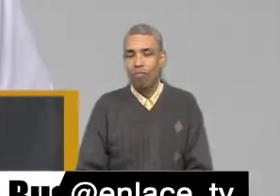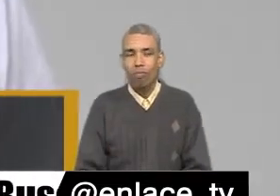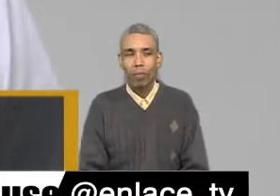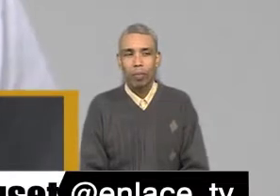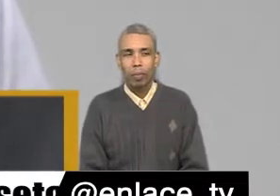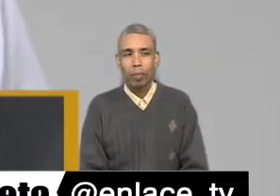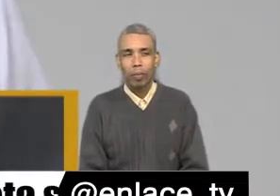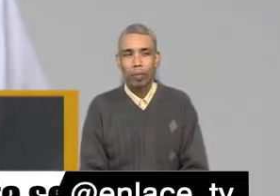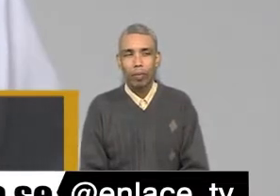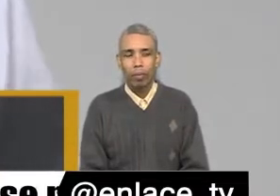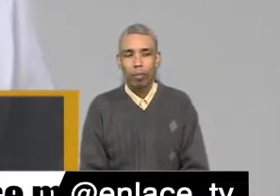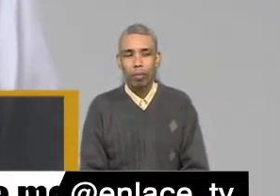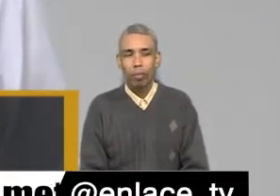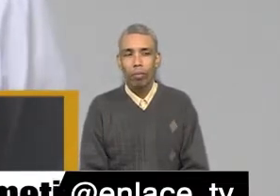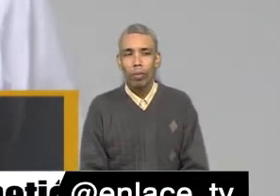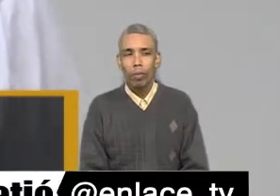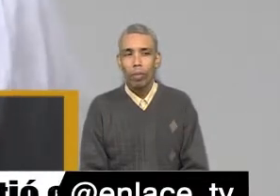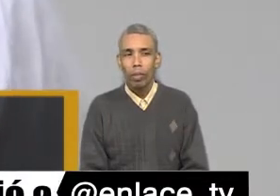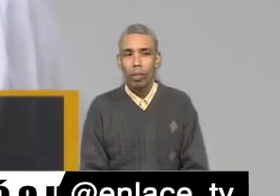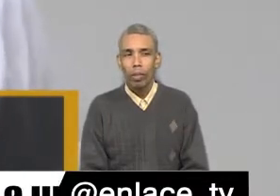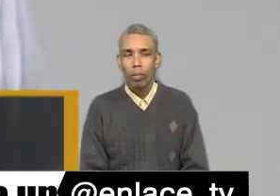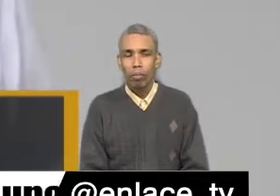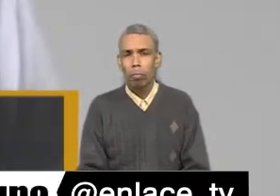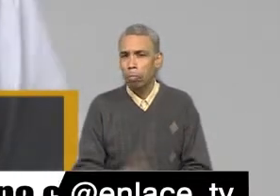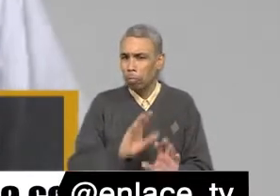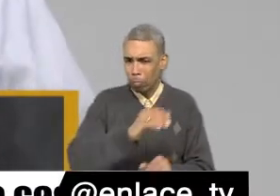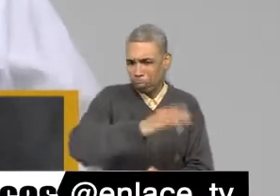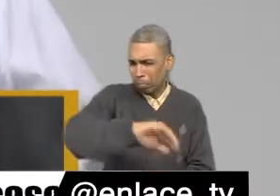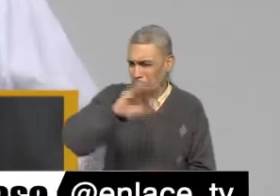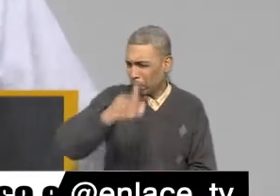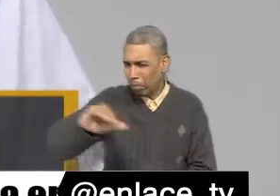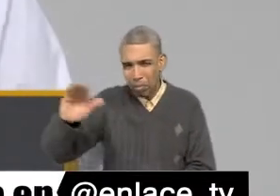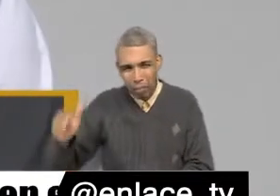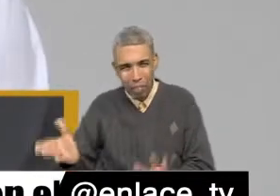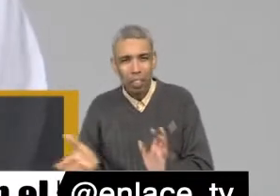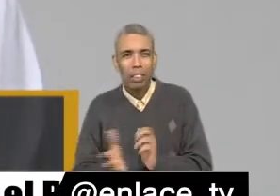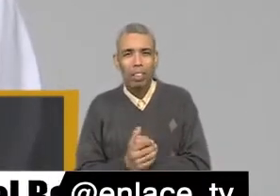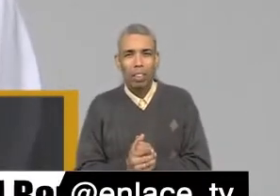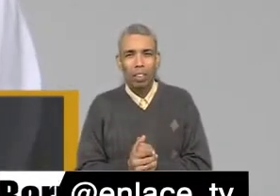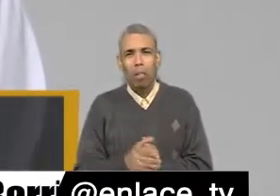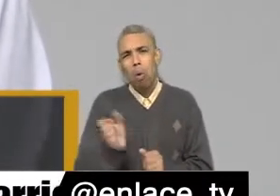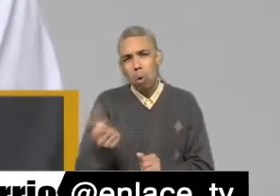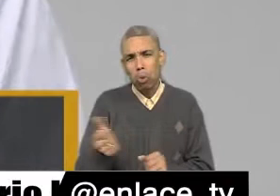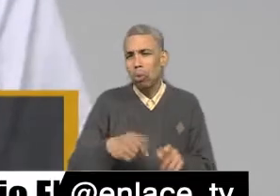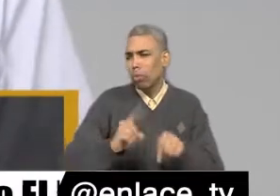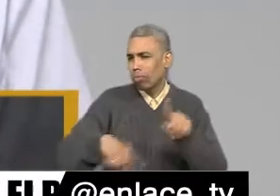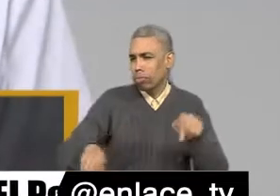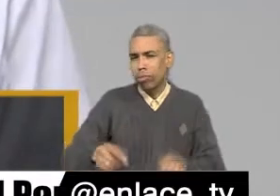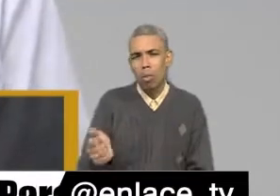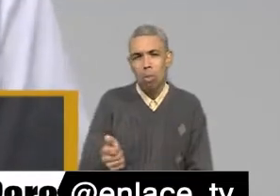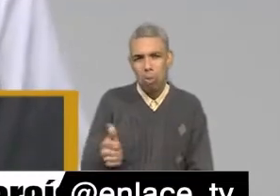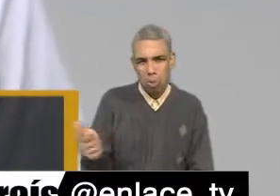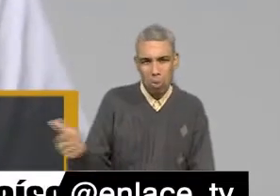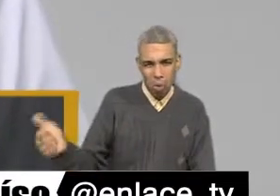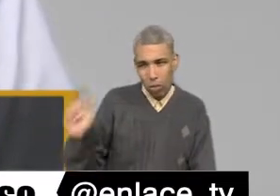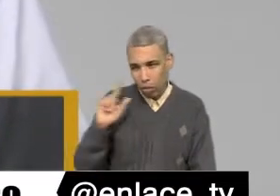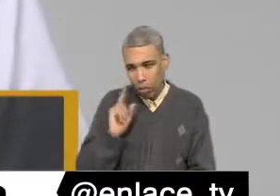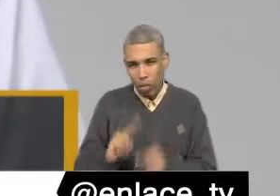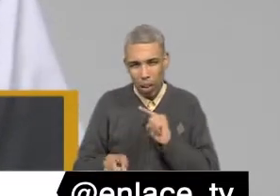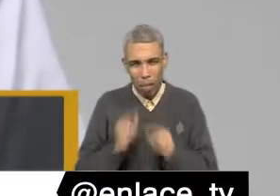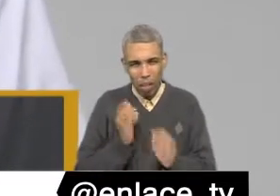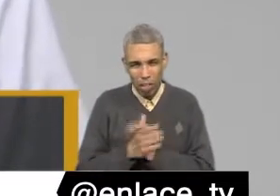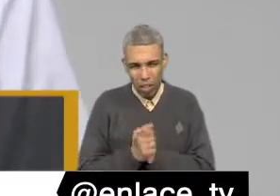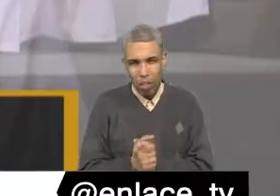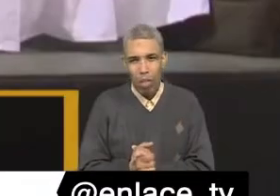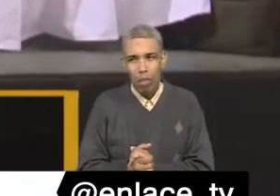los departamentos vecinos como Antioquia, el sur de Bolívar y algunos otros amigos que tenemos en alto gobierno, se den cuenta de que